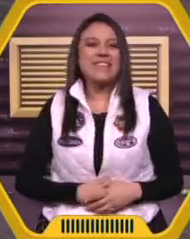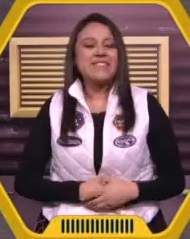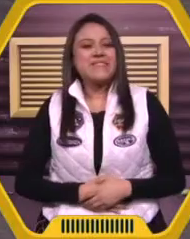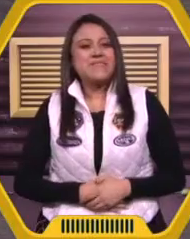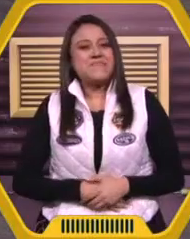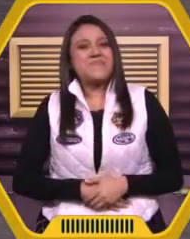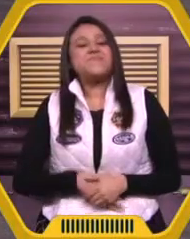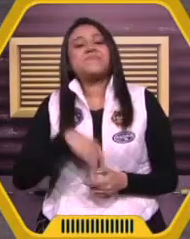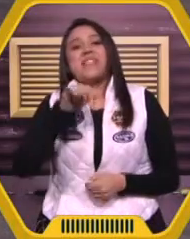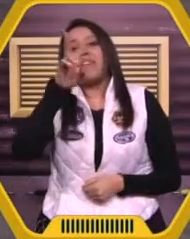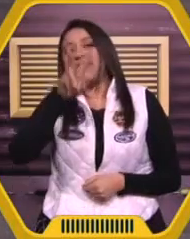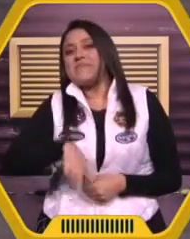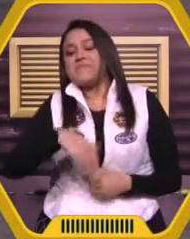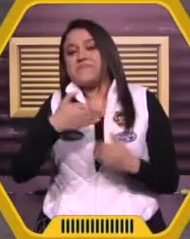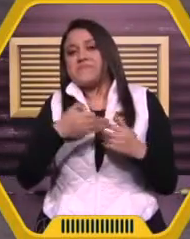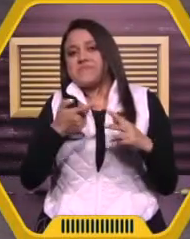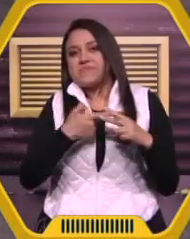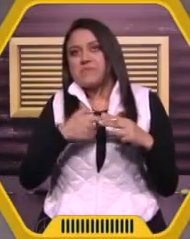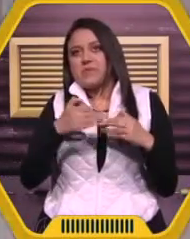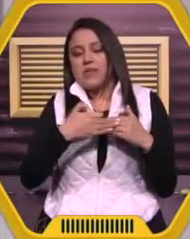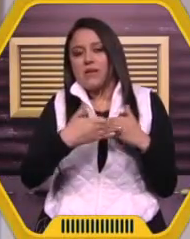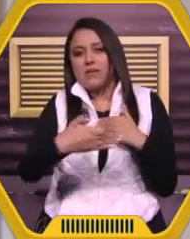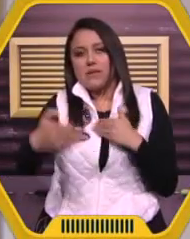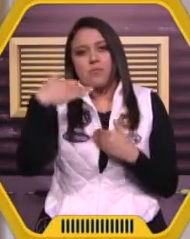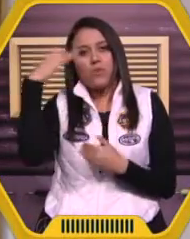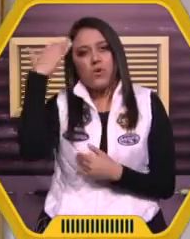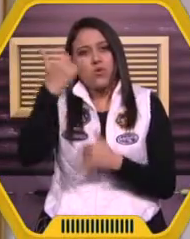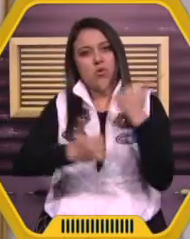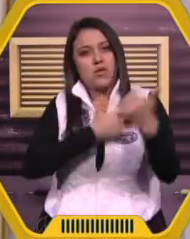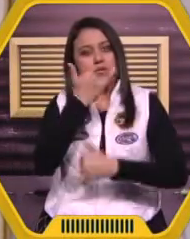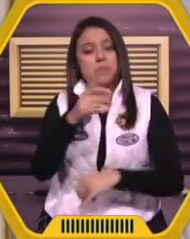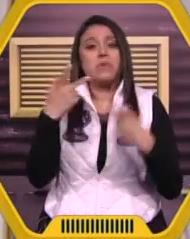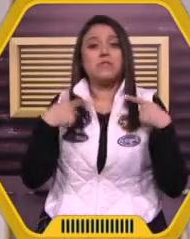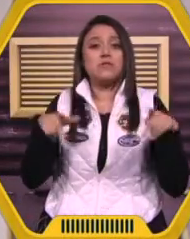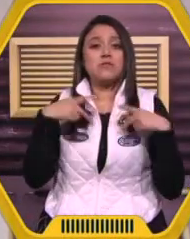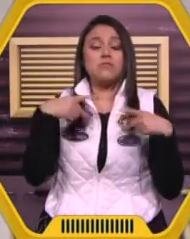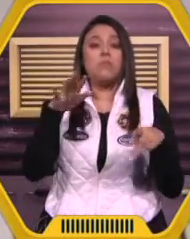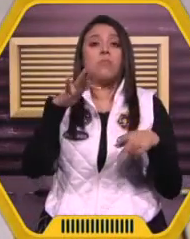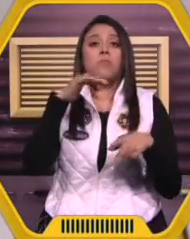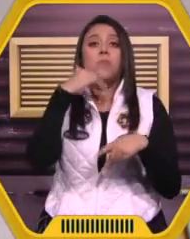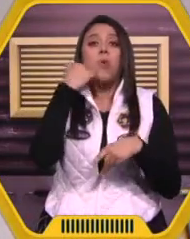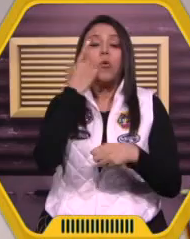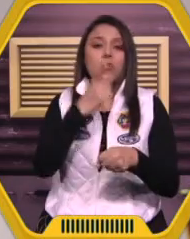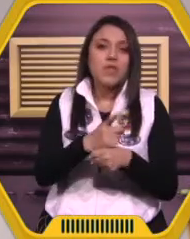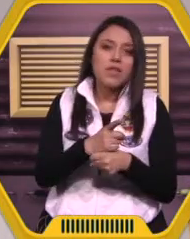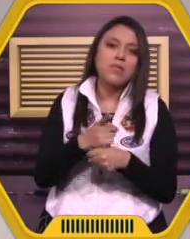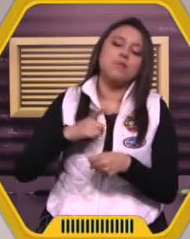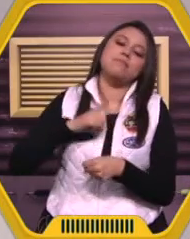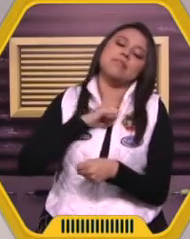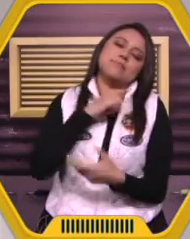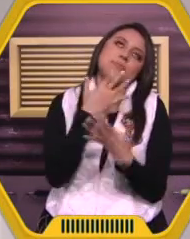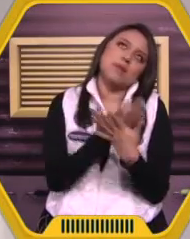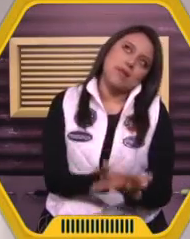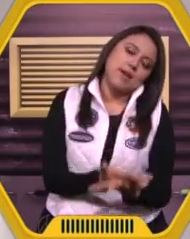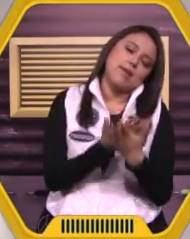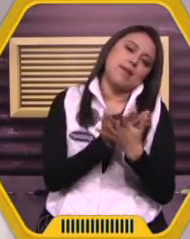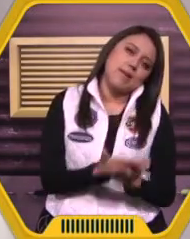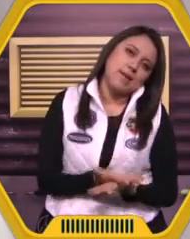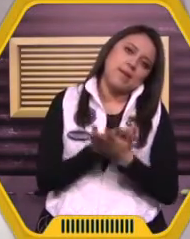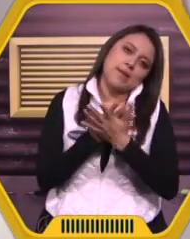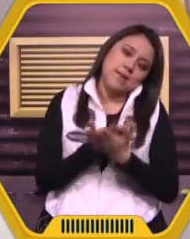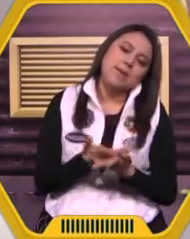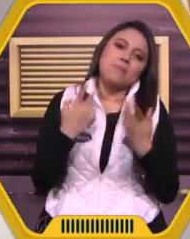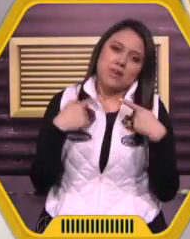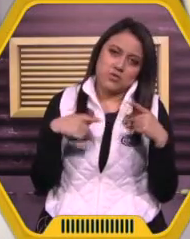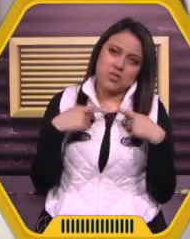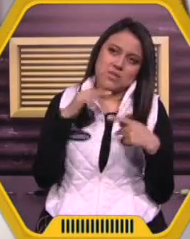Pues durante las jornadas aquí en Juguetón, obviamente los voluntarios necesitan un momento de descanso, un momento para alimentarse,